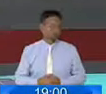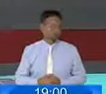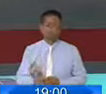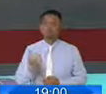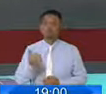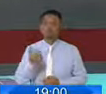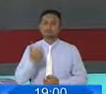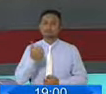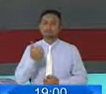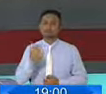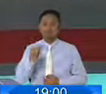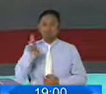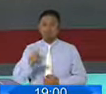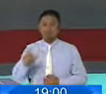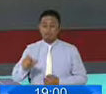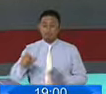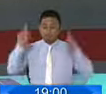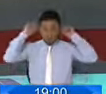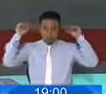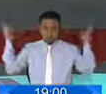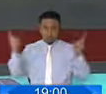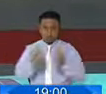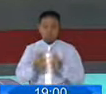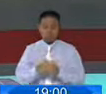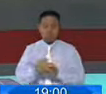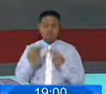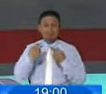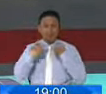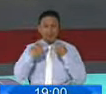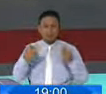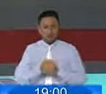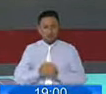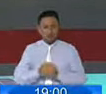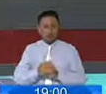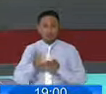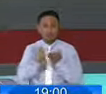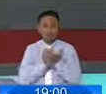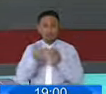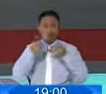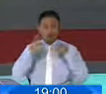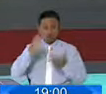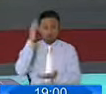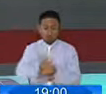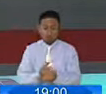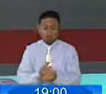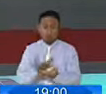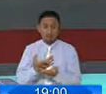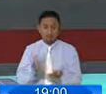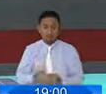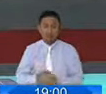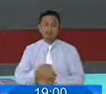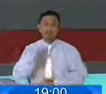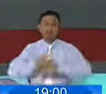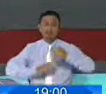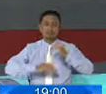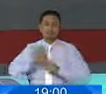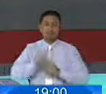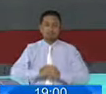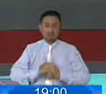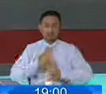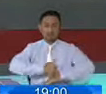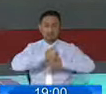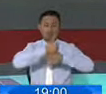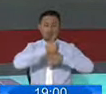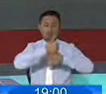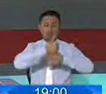10 de los 12 zaraguros acusados de paralizar un servicio público durante la manifestación de agosto del 2015 fueron declarados inocentes por el Tribunal